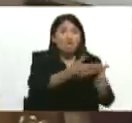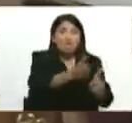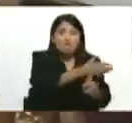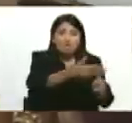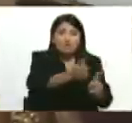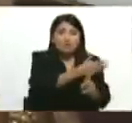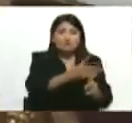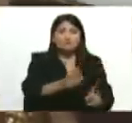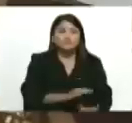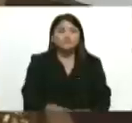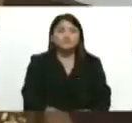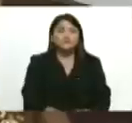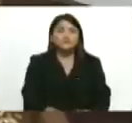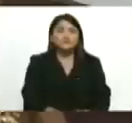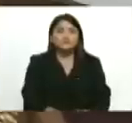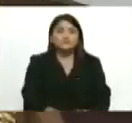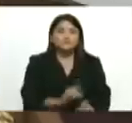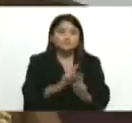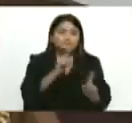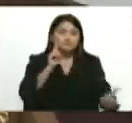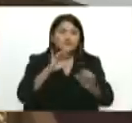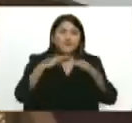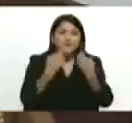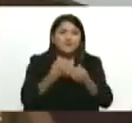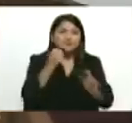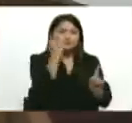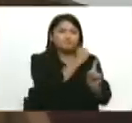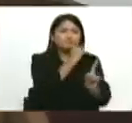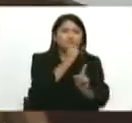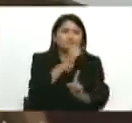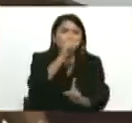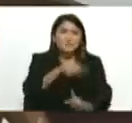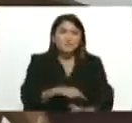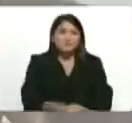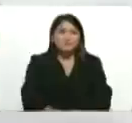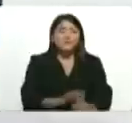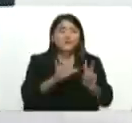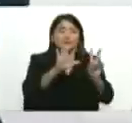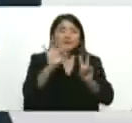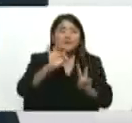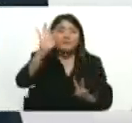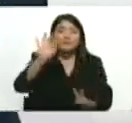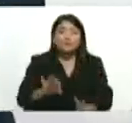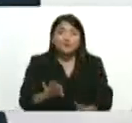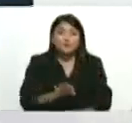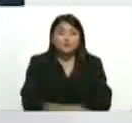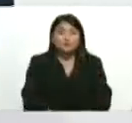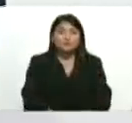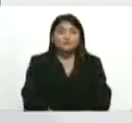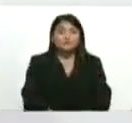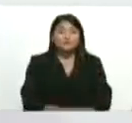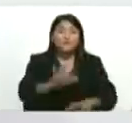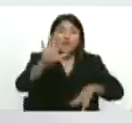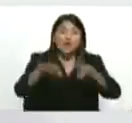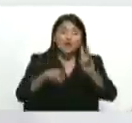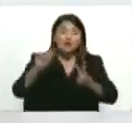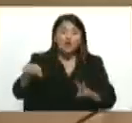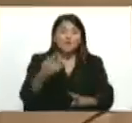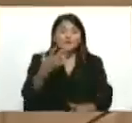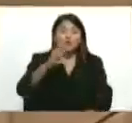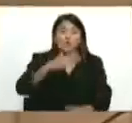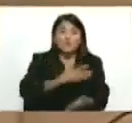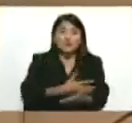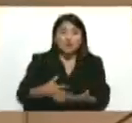de su territorio, de su familia, asesinados. El 70% de esos 12,5 millones